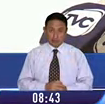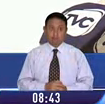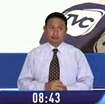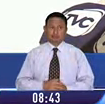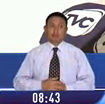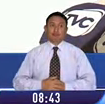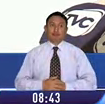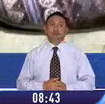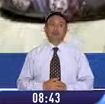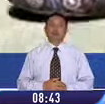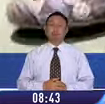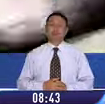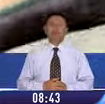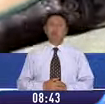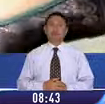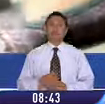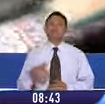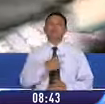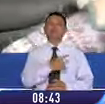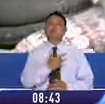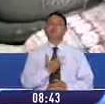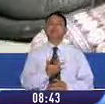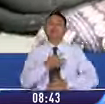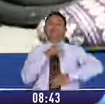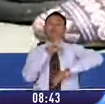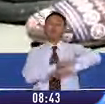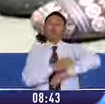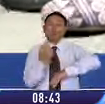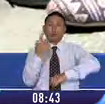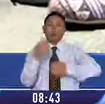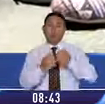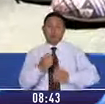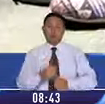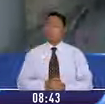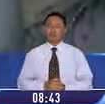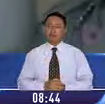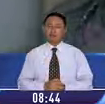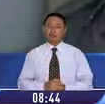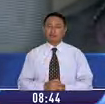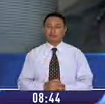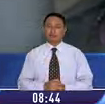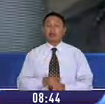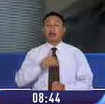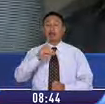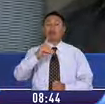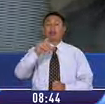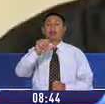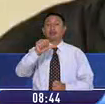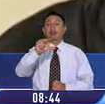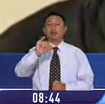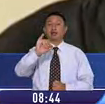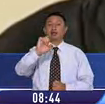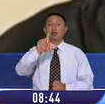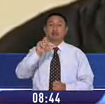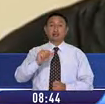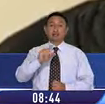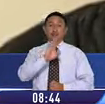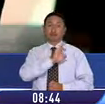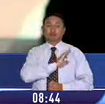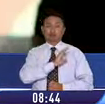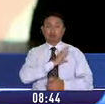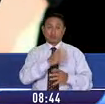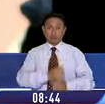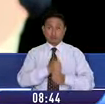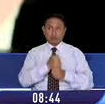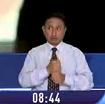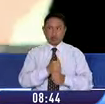del grillete electrónico. El factor electrónico no sería el único inconveniente. Daniel Pontón, experto en seguridad, mira